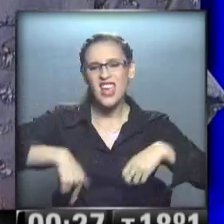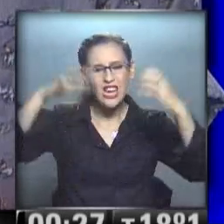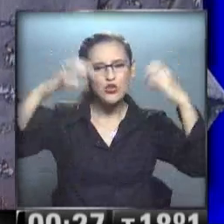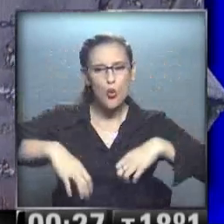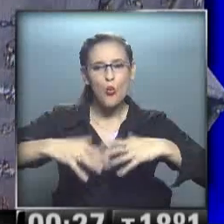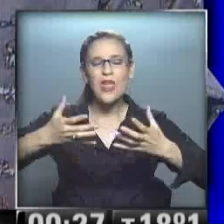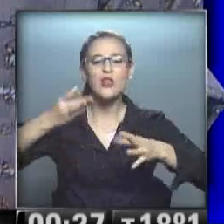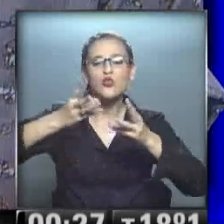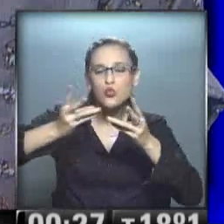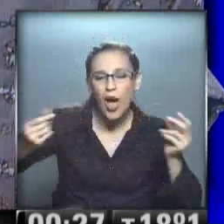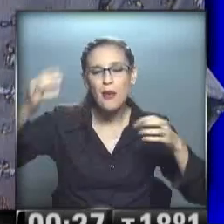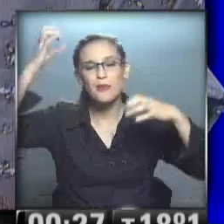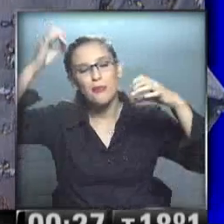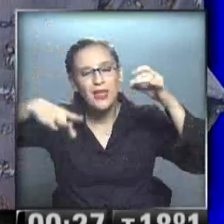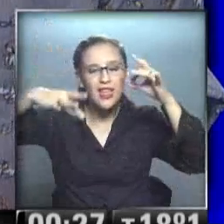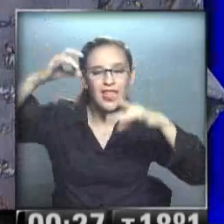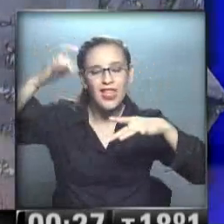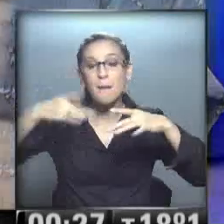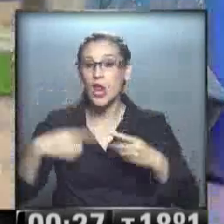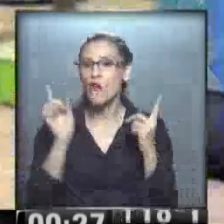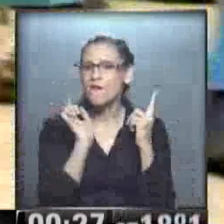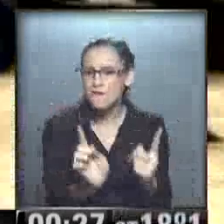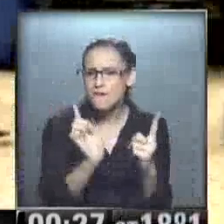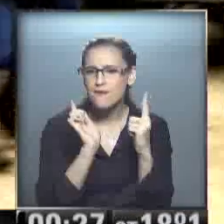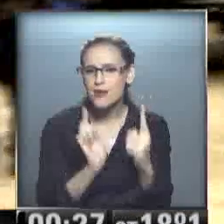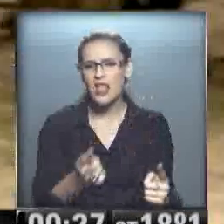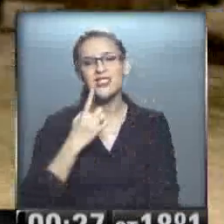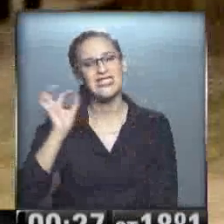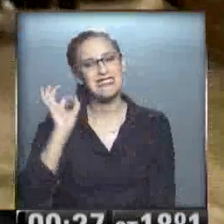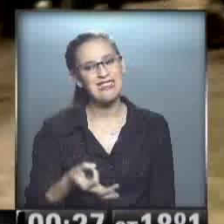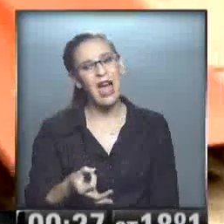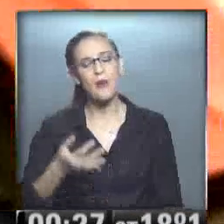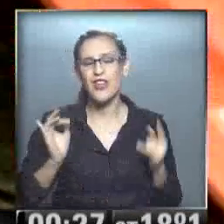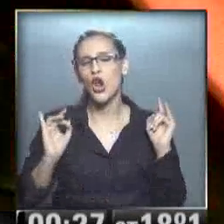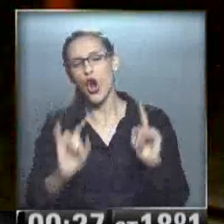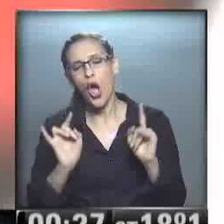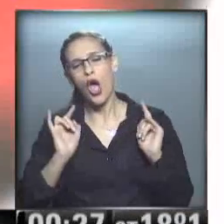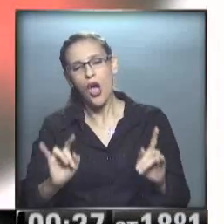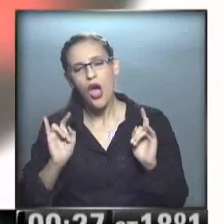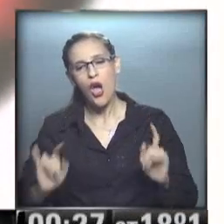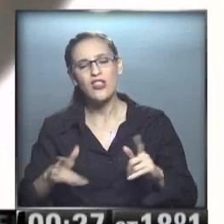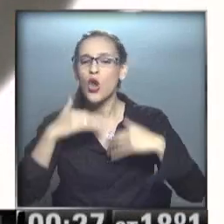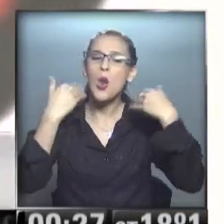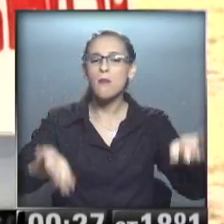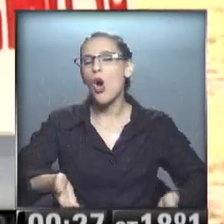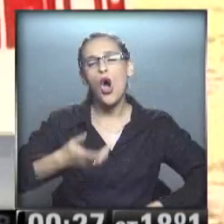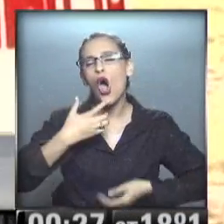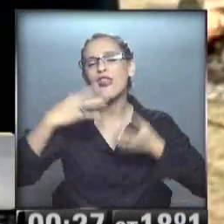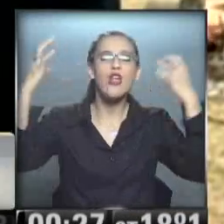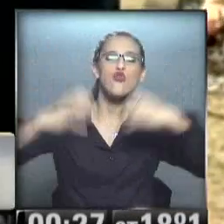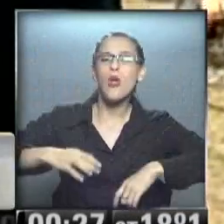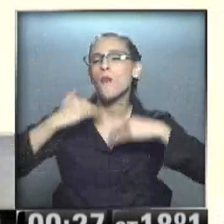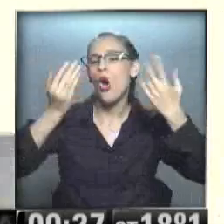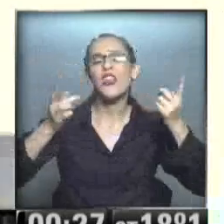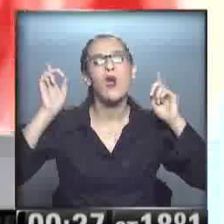lluvia, no para, y sabemos perfectamente que esto es rock, entonces nos vamos a embarrar un poco, pero vamos a ser